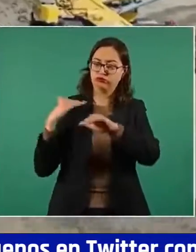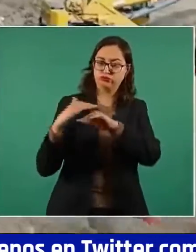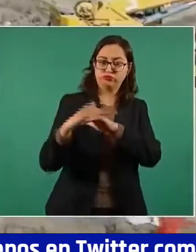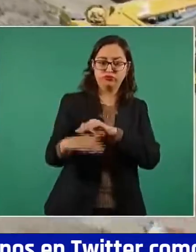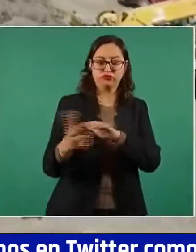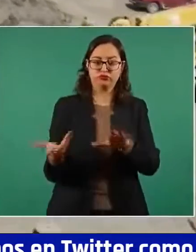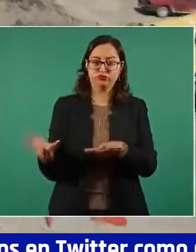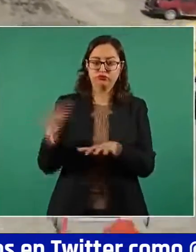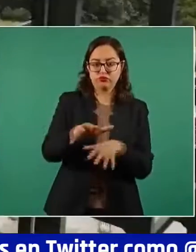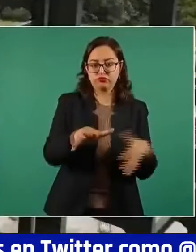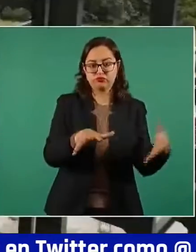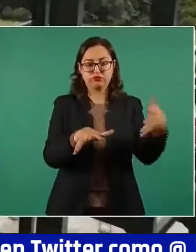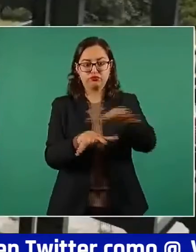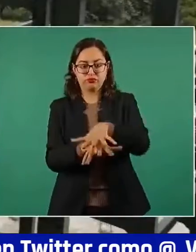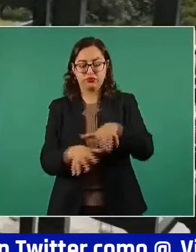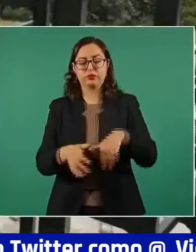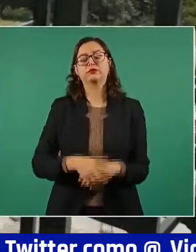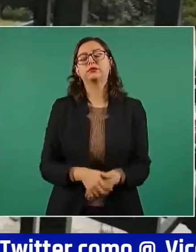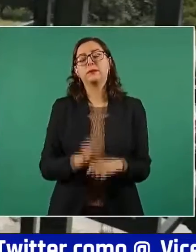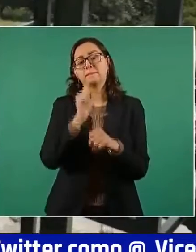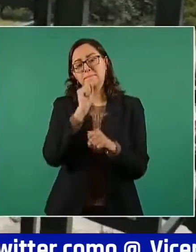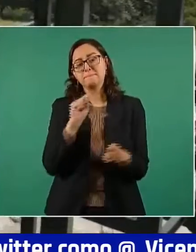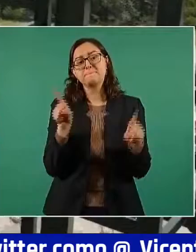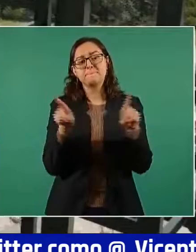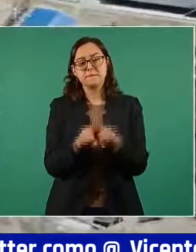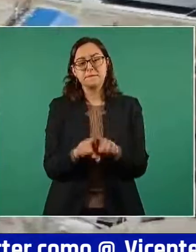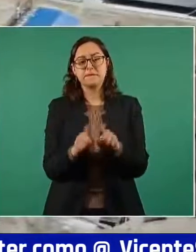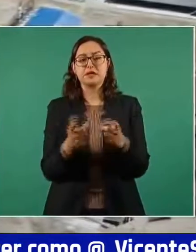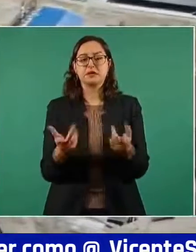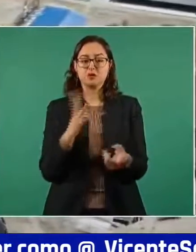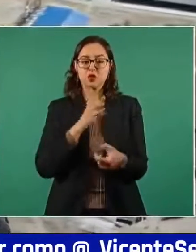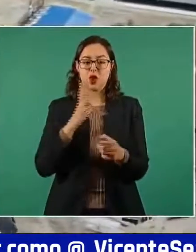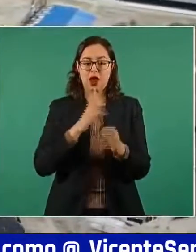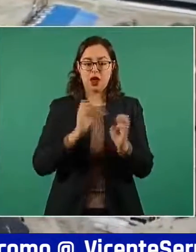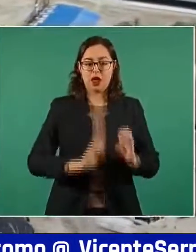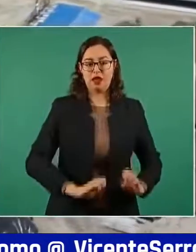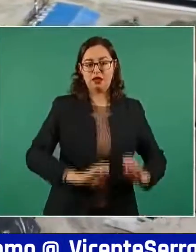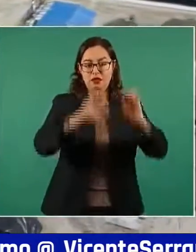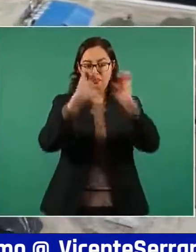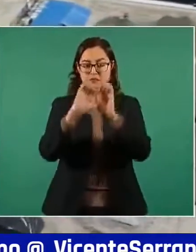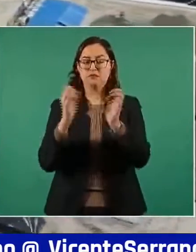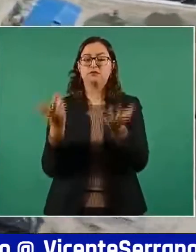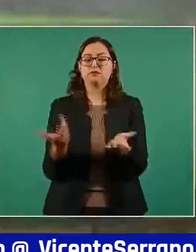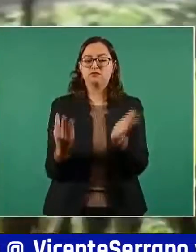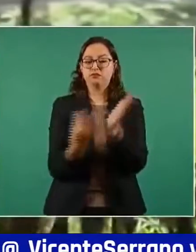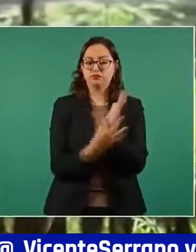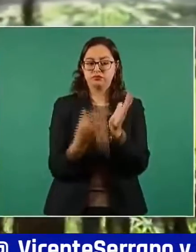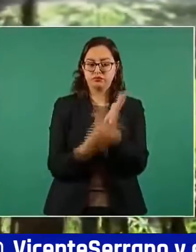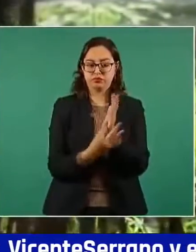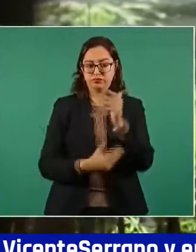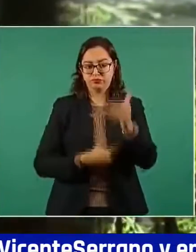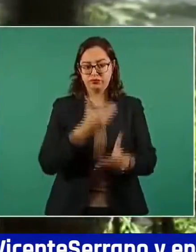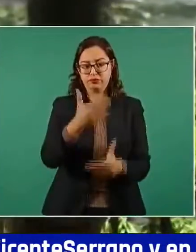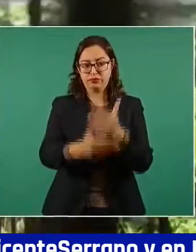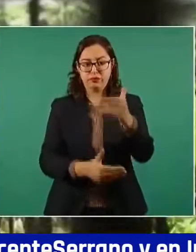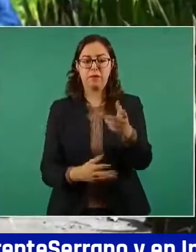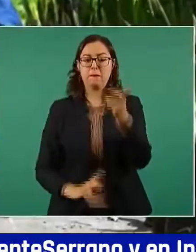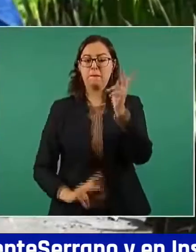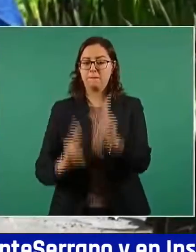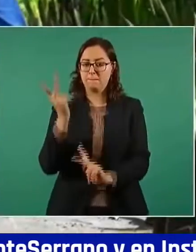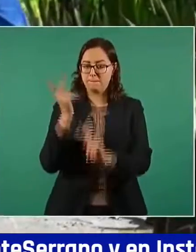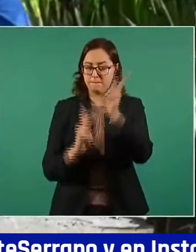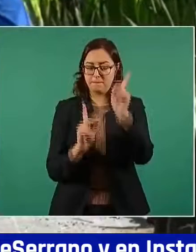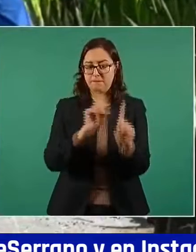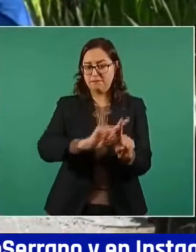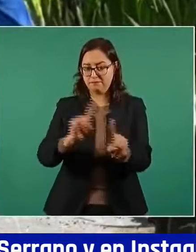en el predio de la refinería, y se avanza en la cimentación de puentes estructurales metálicos en los racks de integración. Continúa el cultivo de plantas de